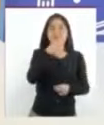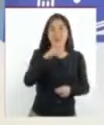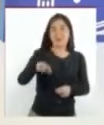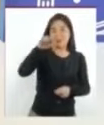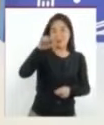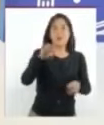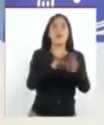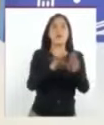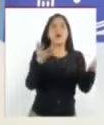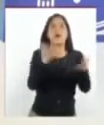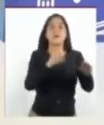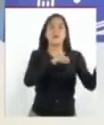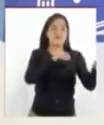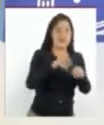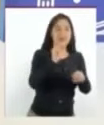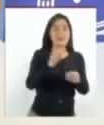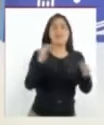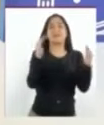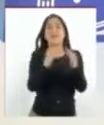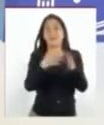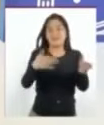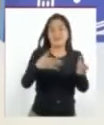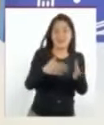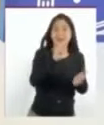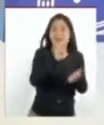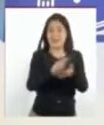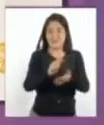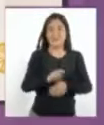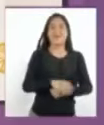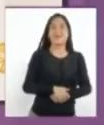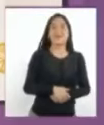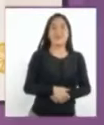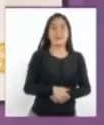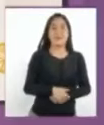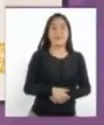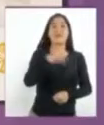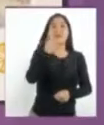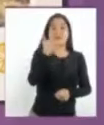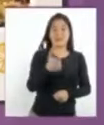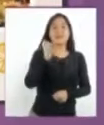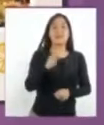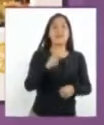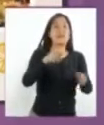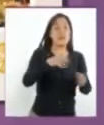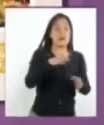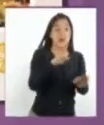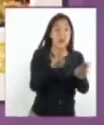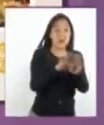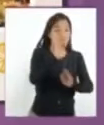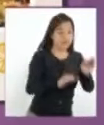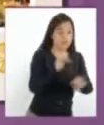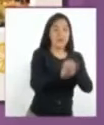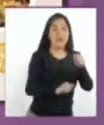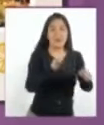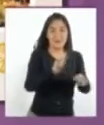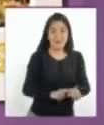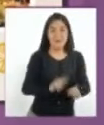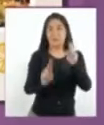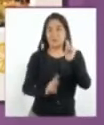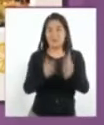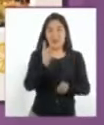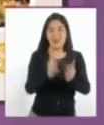las actividades cotidianas del grupo. 6. La domesticación de algunos animales y